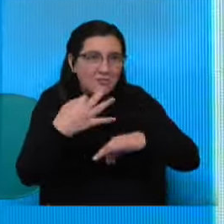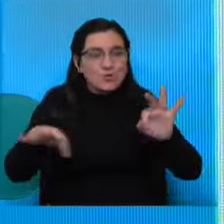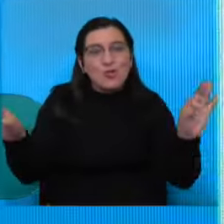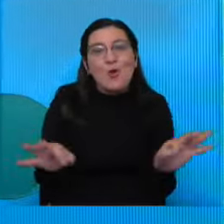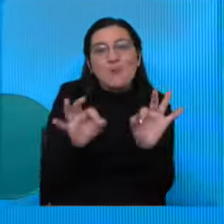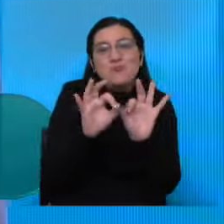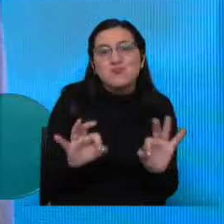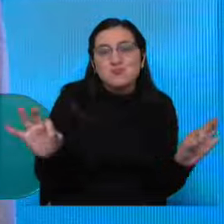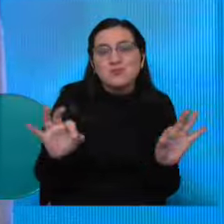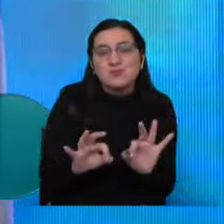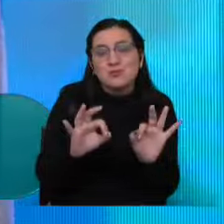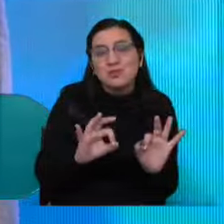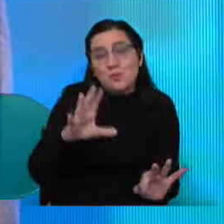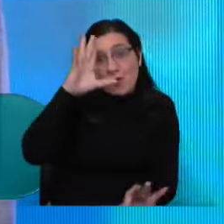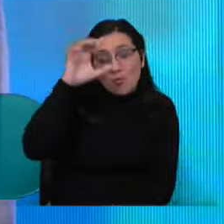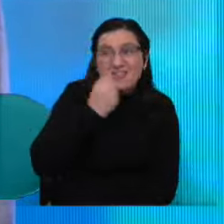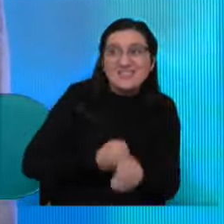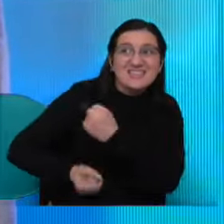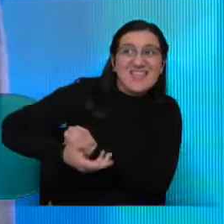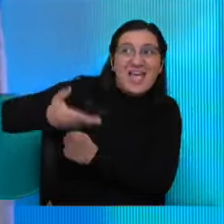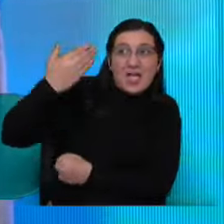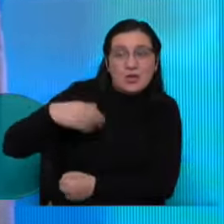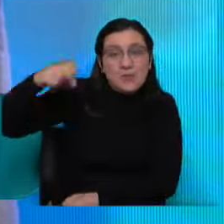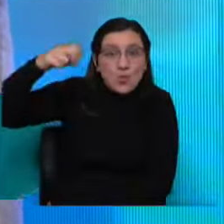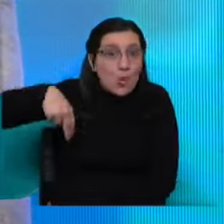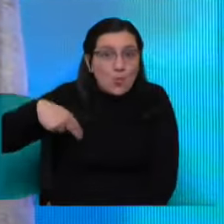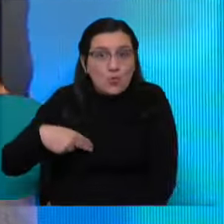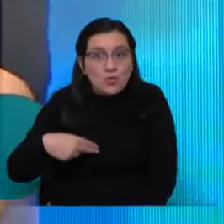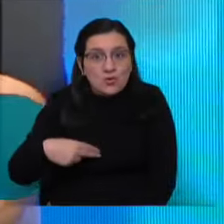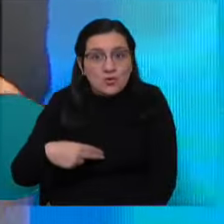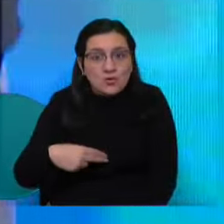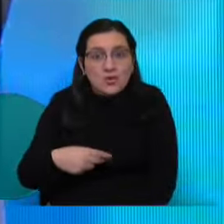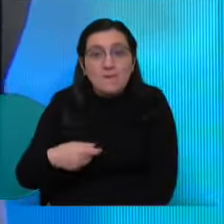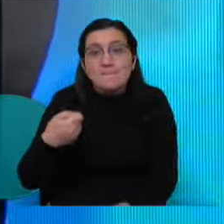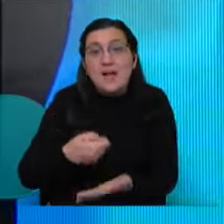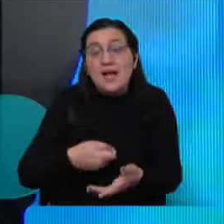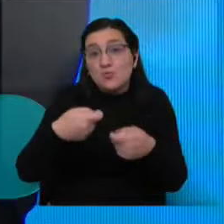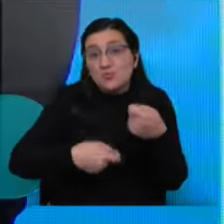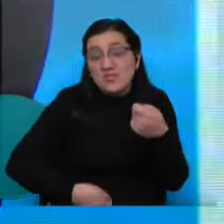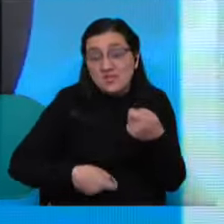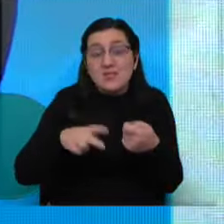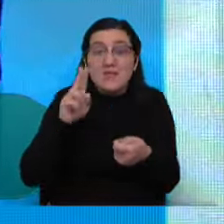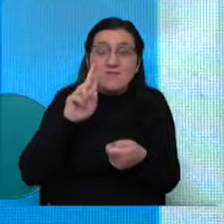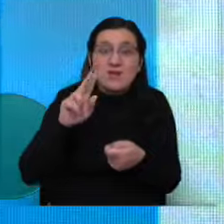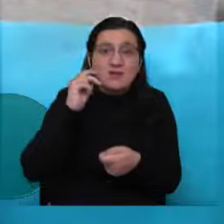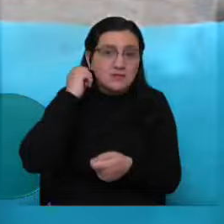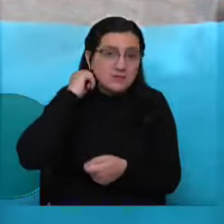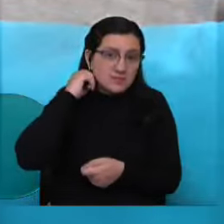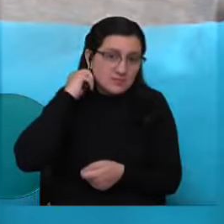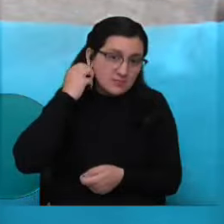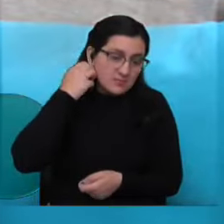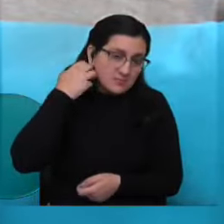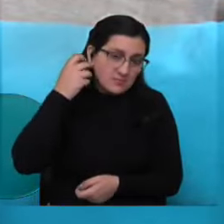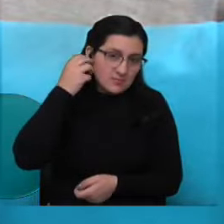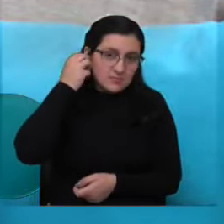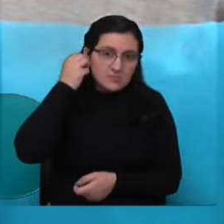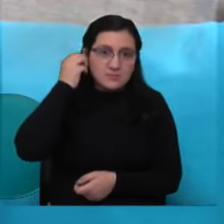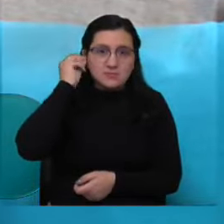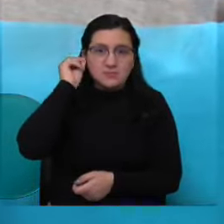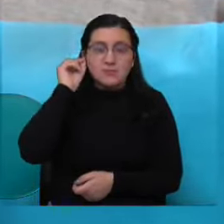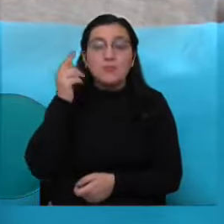y recuerdo hace muchos años donde era más común de repente pagar un ticket y ver eh algo exacto